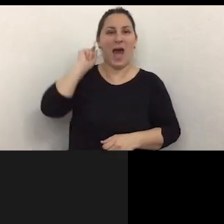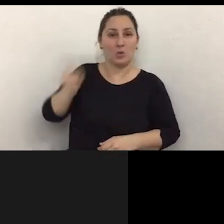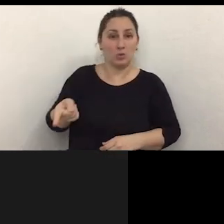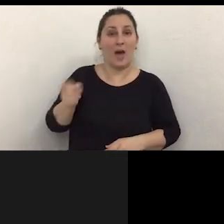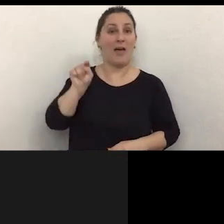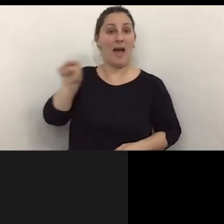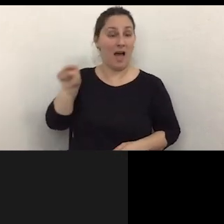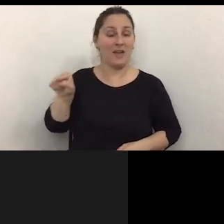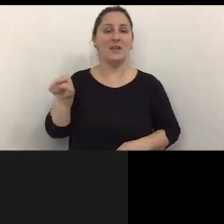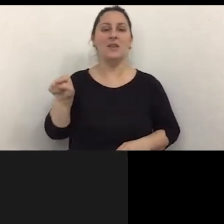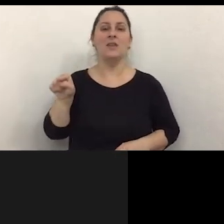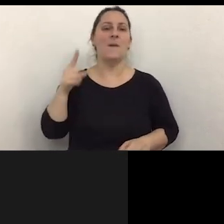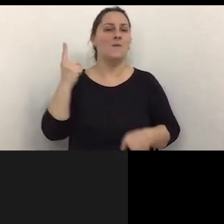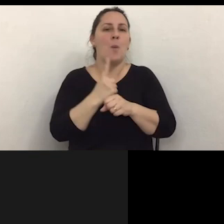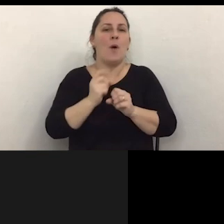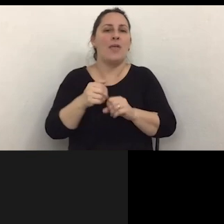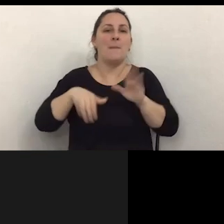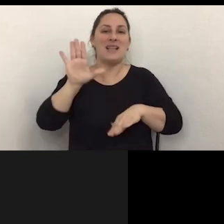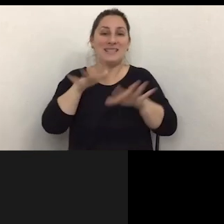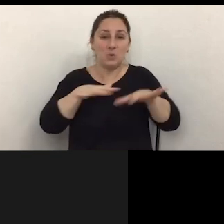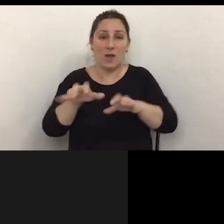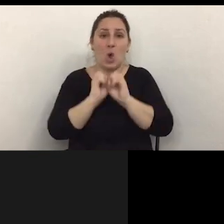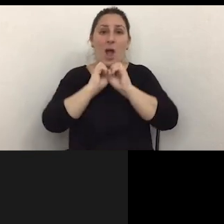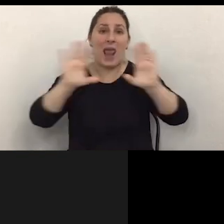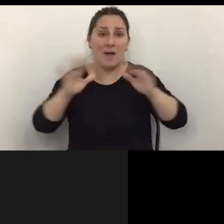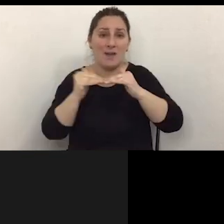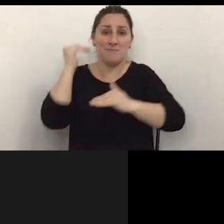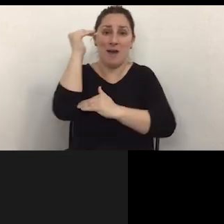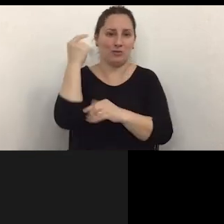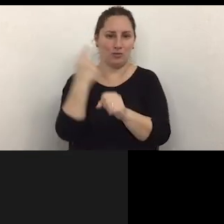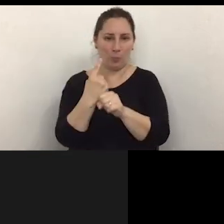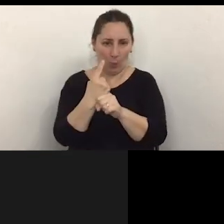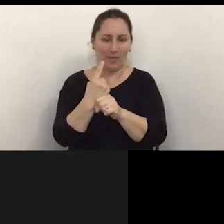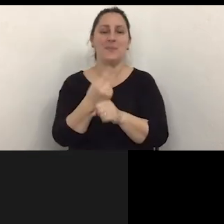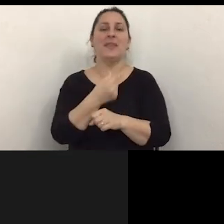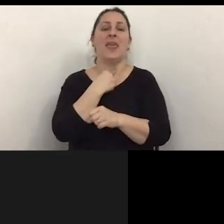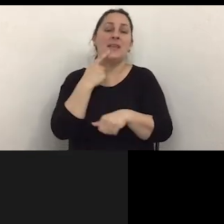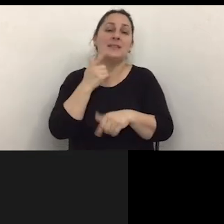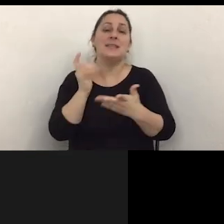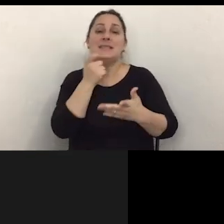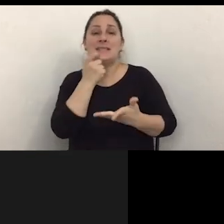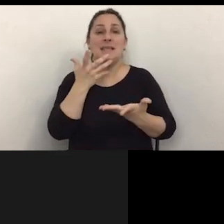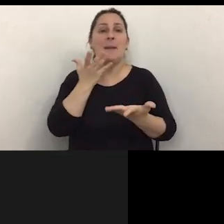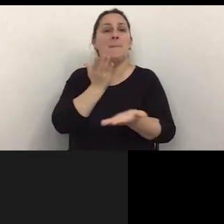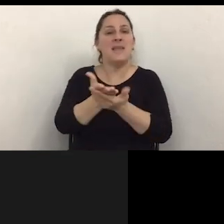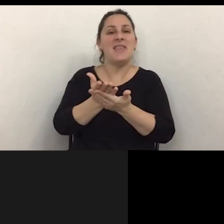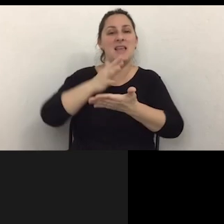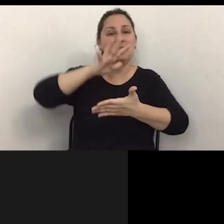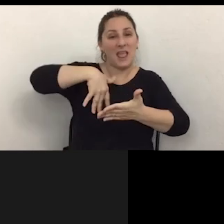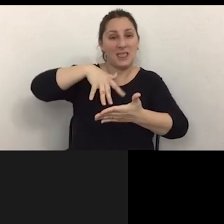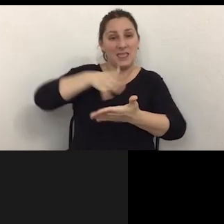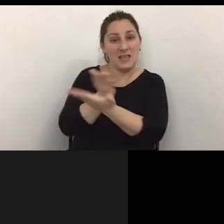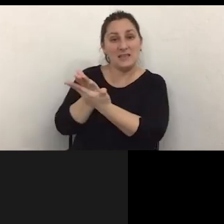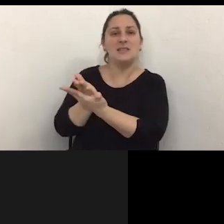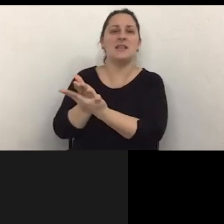su situación, ¿sí? Es decir, eventualmente si él recurre a una sentencia, esa sentencia lo sumo podrá